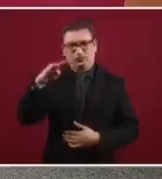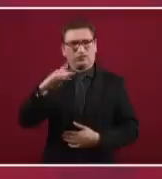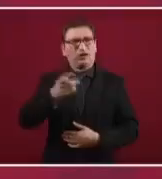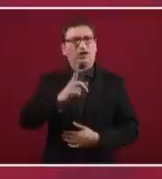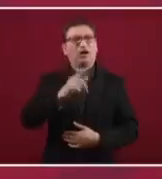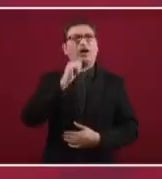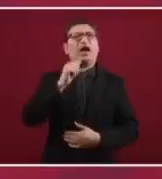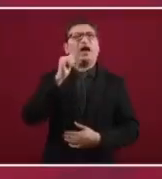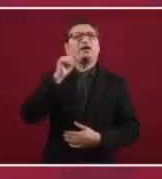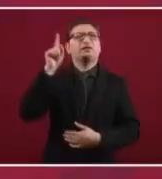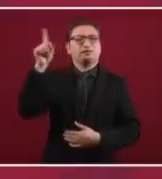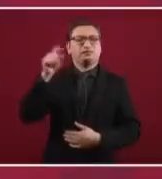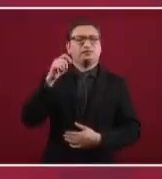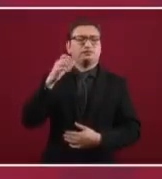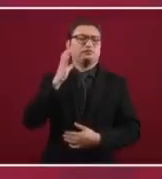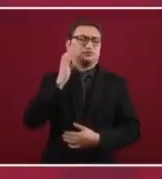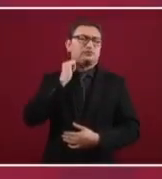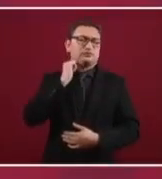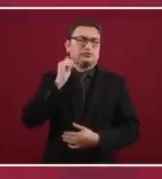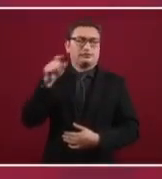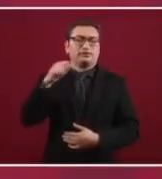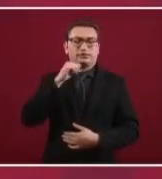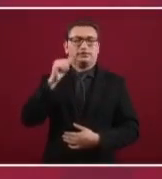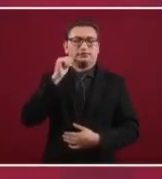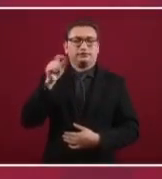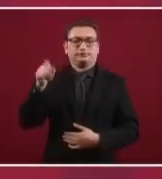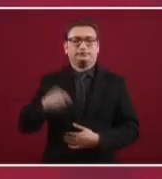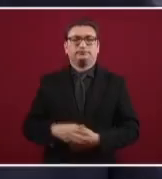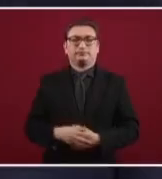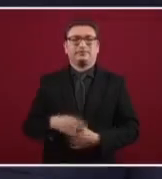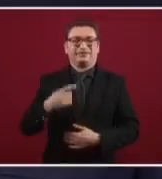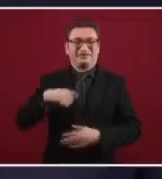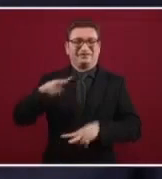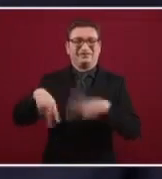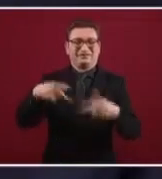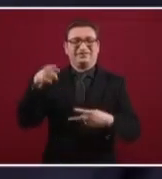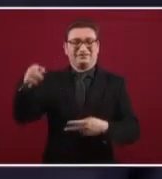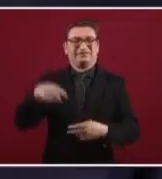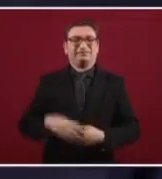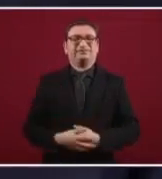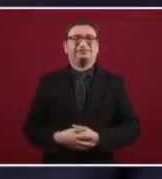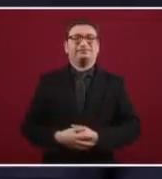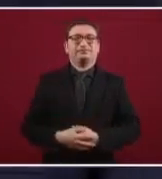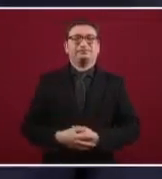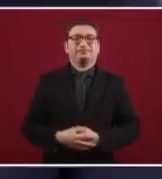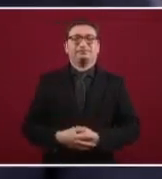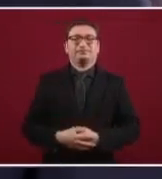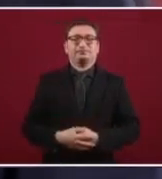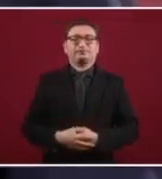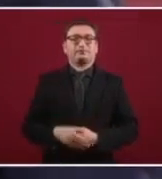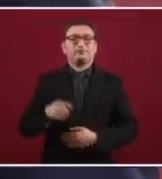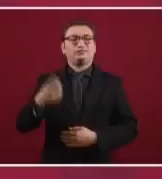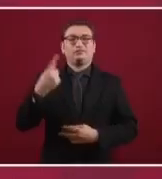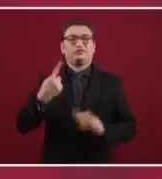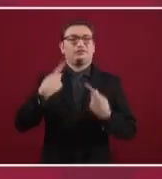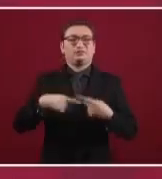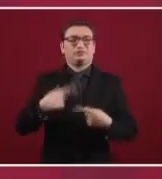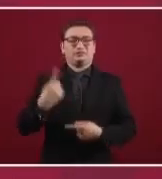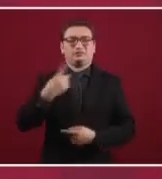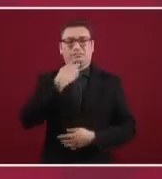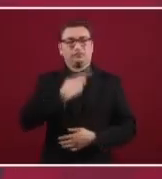ayer en el Senado, ayer que fui ahí al Senado, un ciudadano me dice: